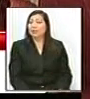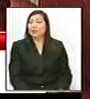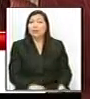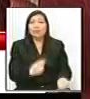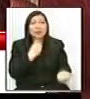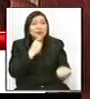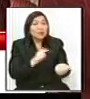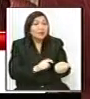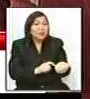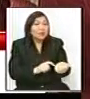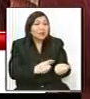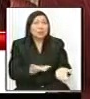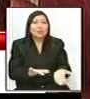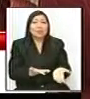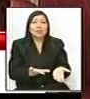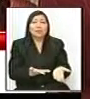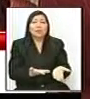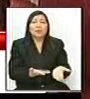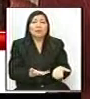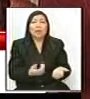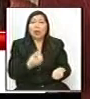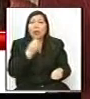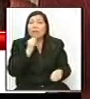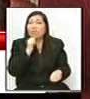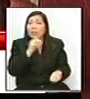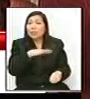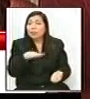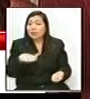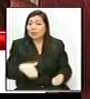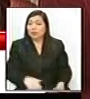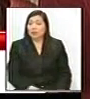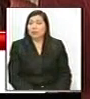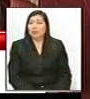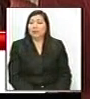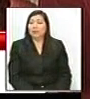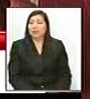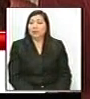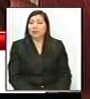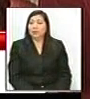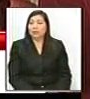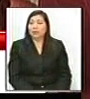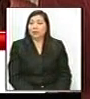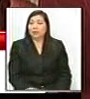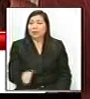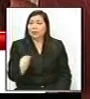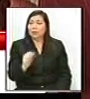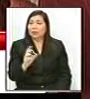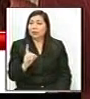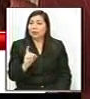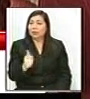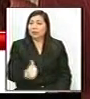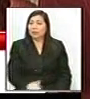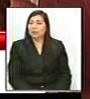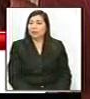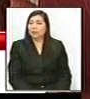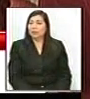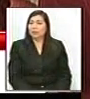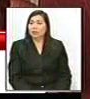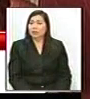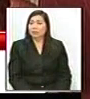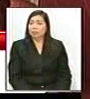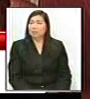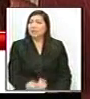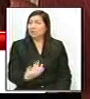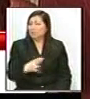anemia, de desnutrición crónica, de los sedas. Es